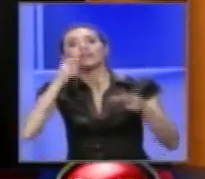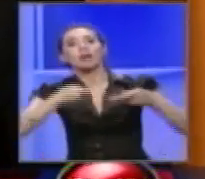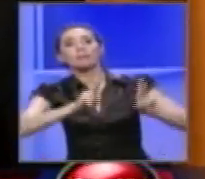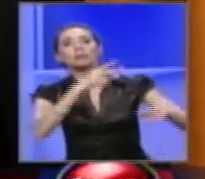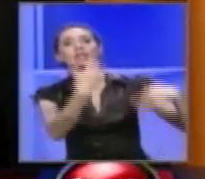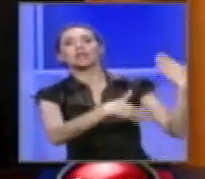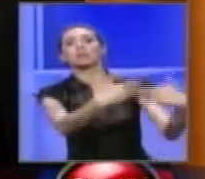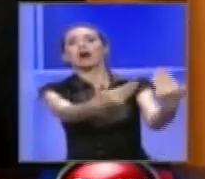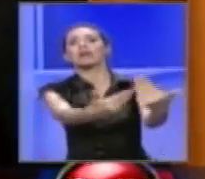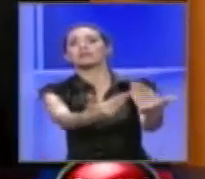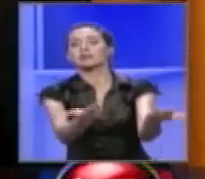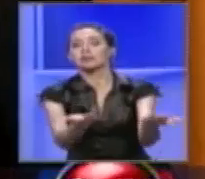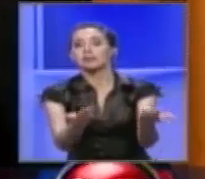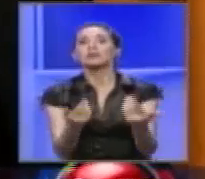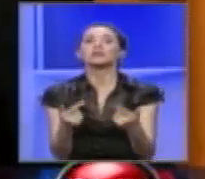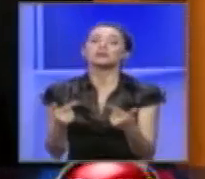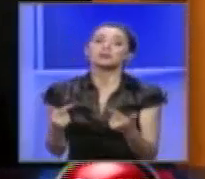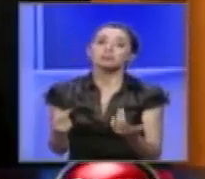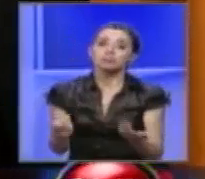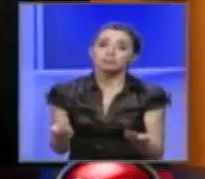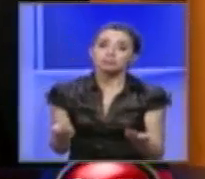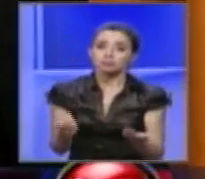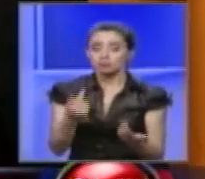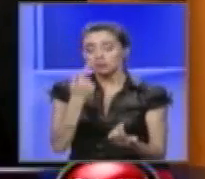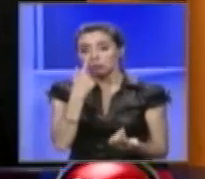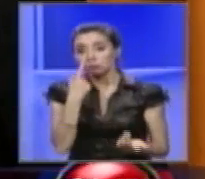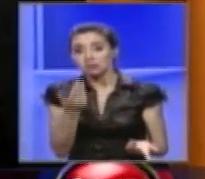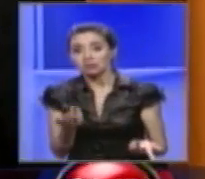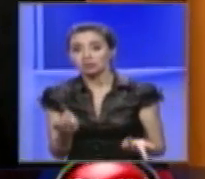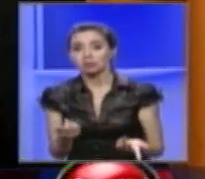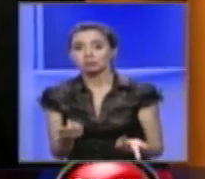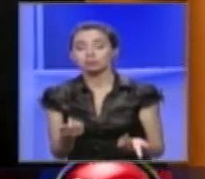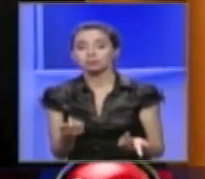pues desafortunadamente, pues mira,